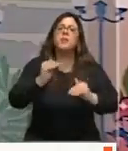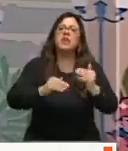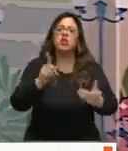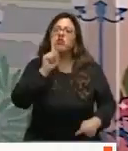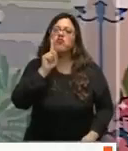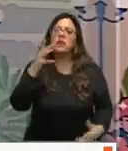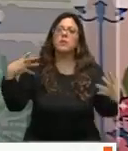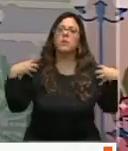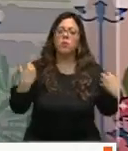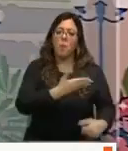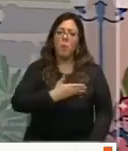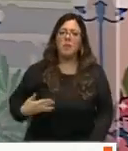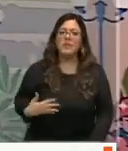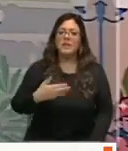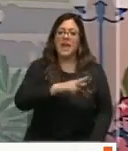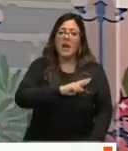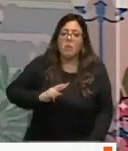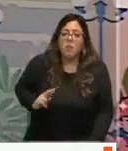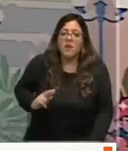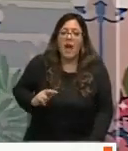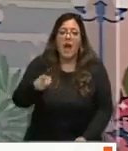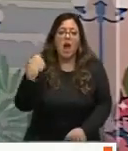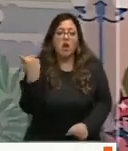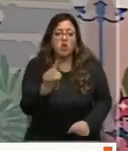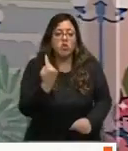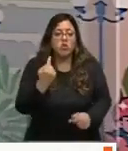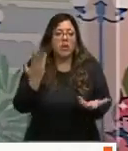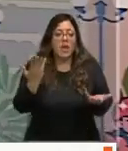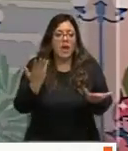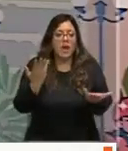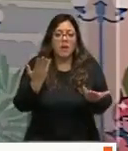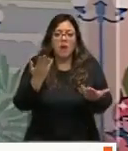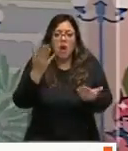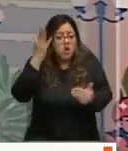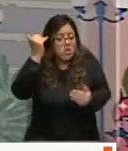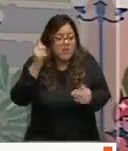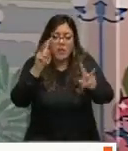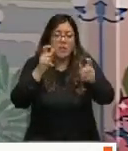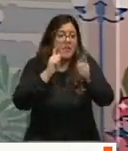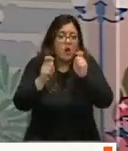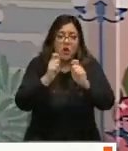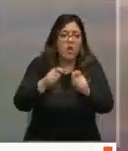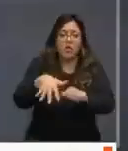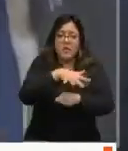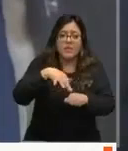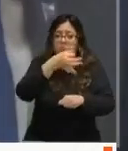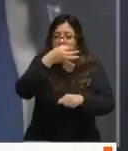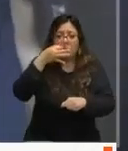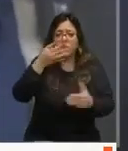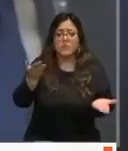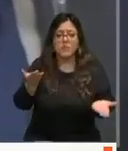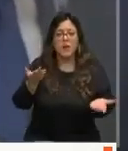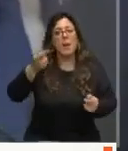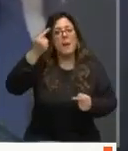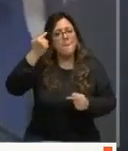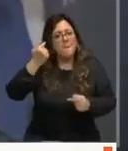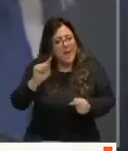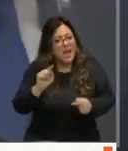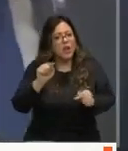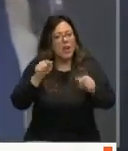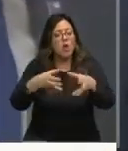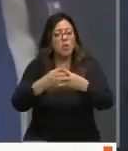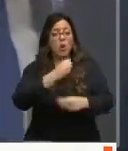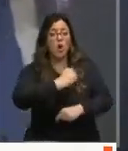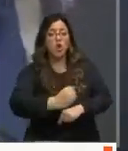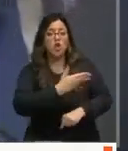República. Nosotros no captamos en ese momento el conjunto de forados y los riesgos que había de hechos de corrupción. Sin embargo, desde la